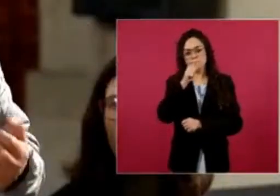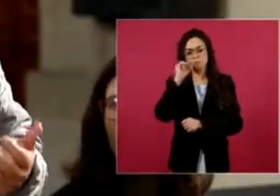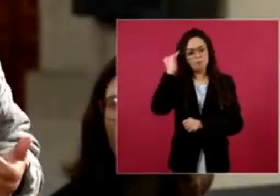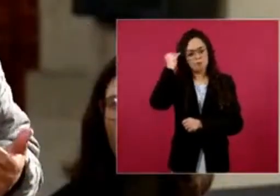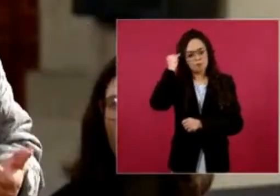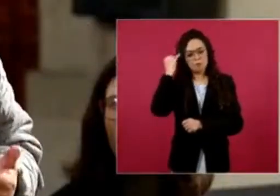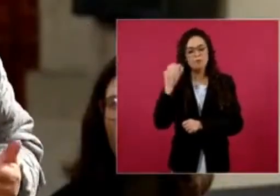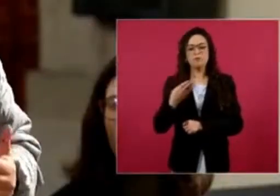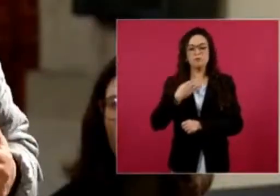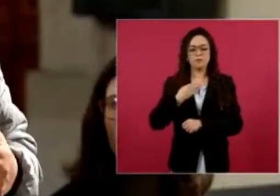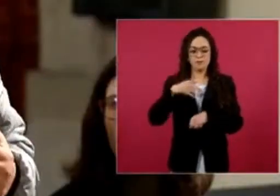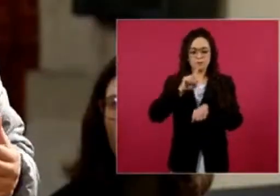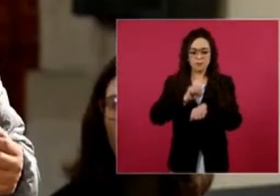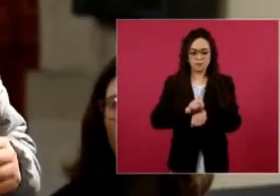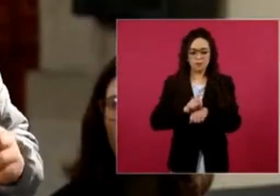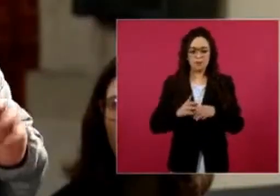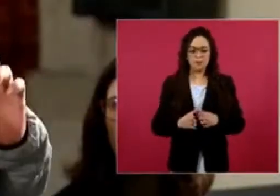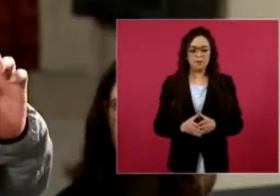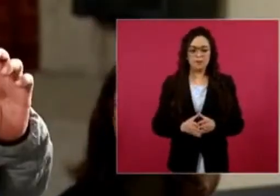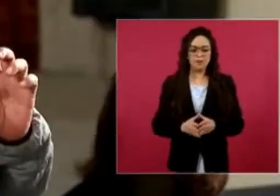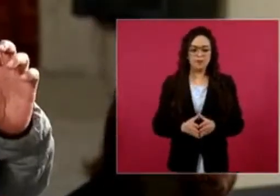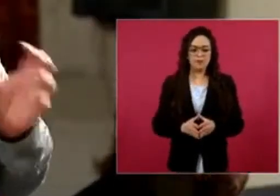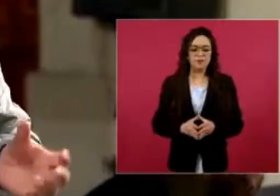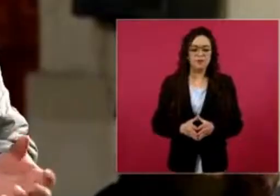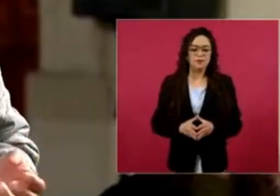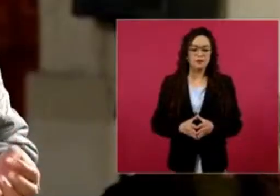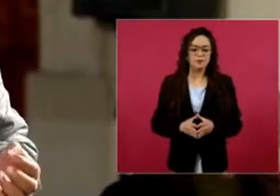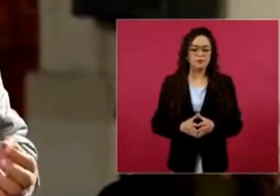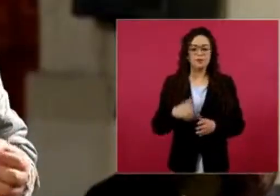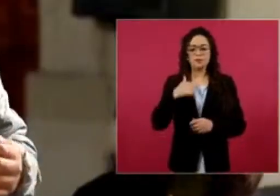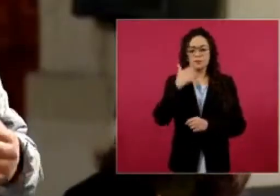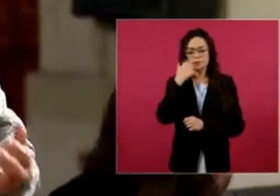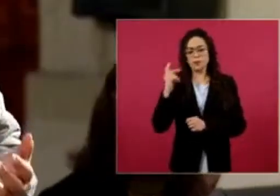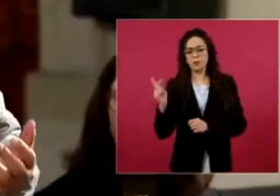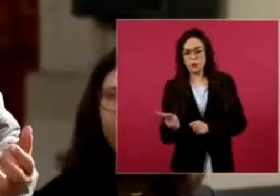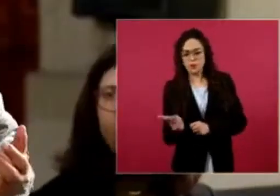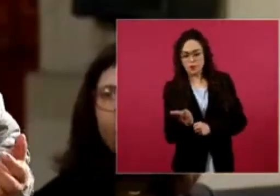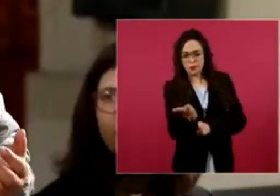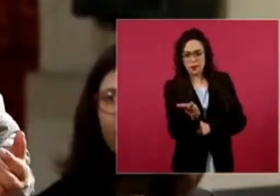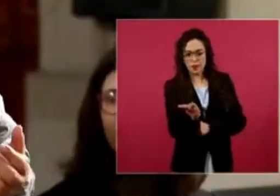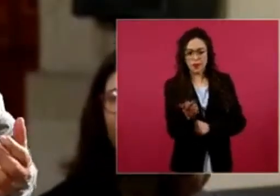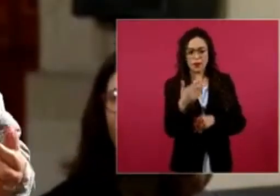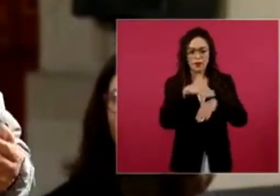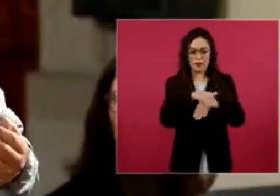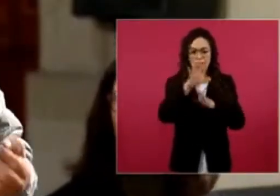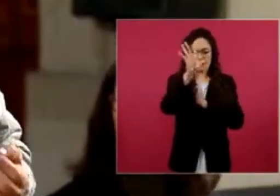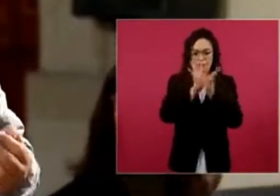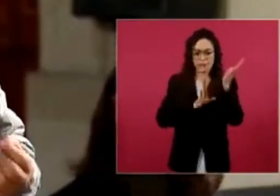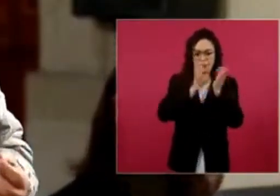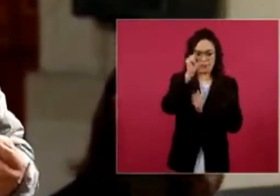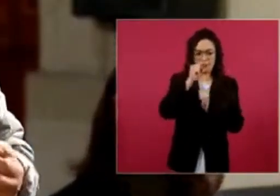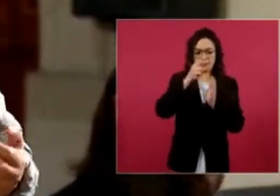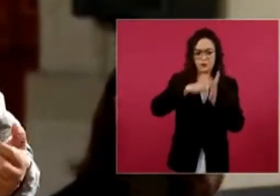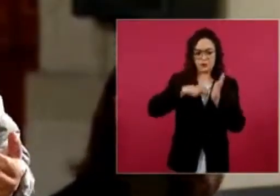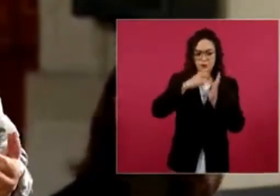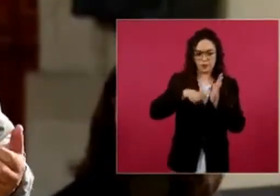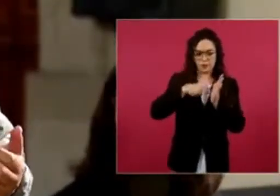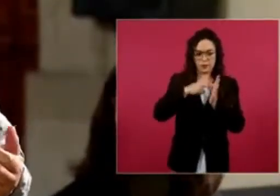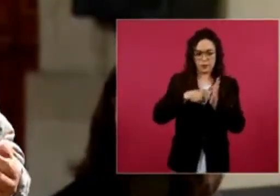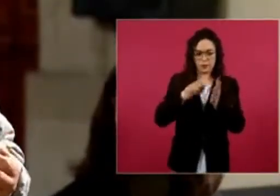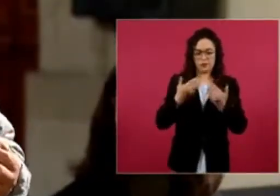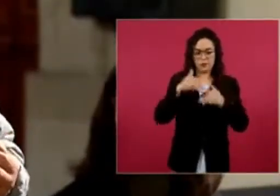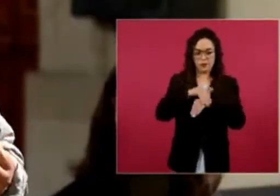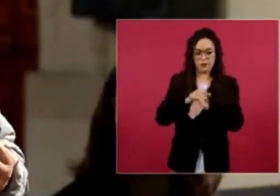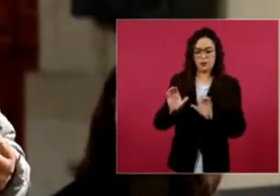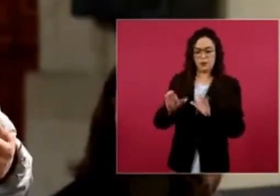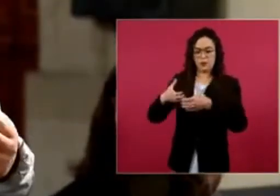presidente, causerenio de pie de página. Le voy a hacer una pregunta sobre la reforma constitucional en materia de los pueblos y comunidades